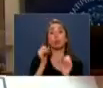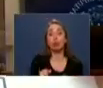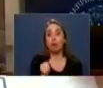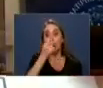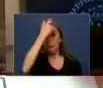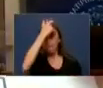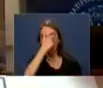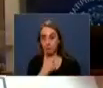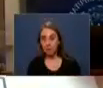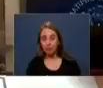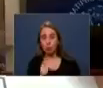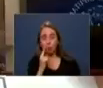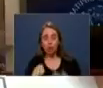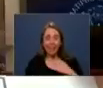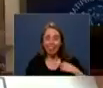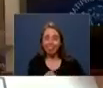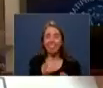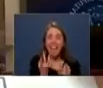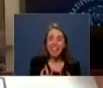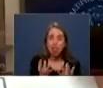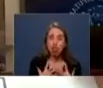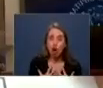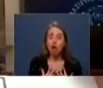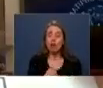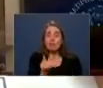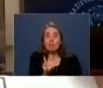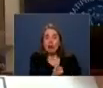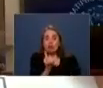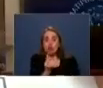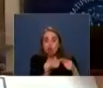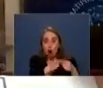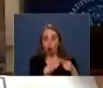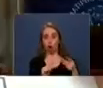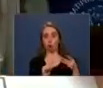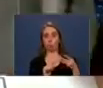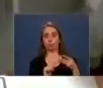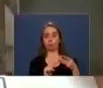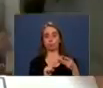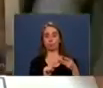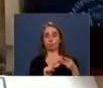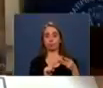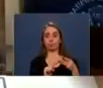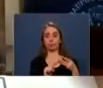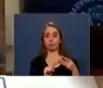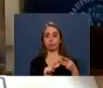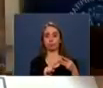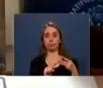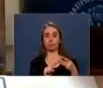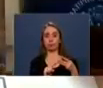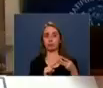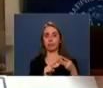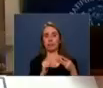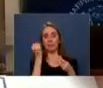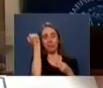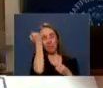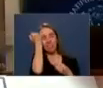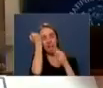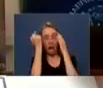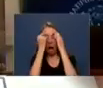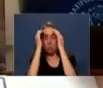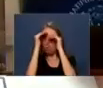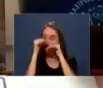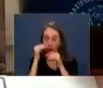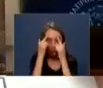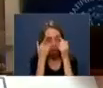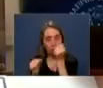de cosas. Por lo tanto, este último ofrecimiento que hizo de no ir de